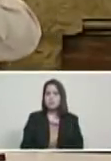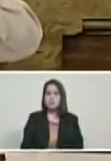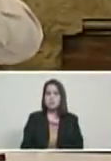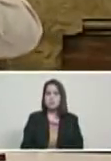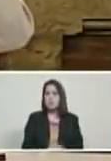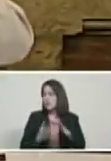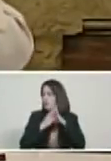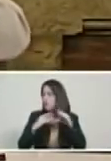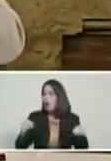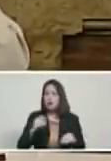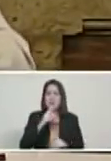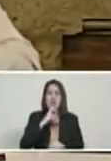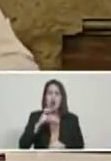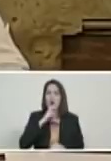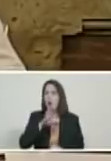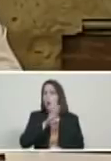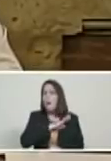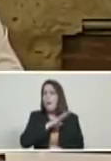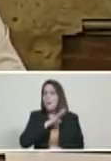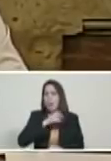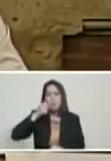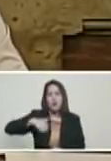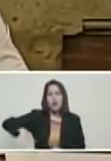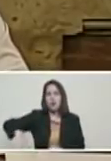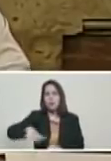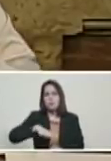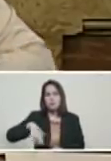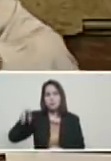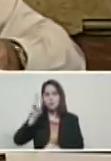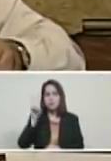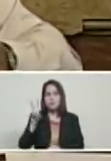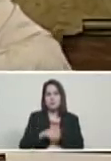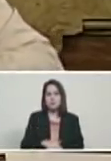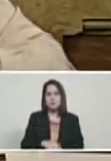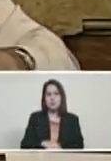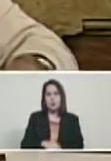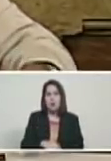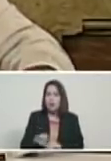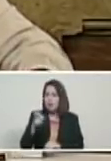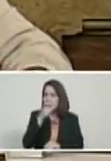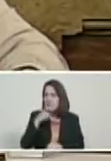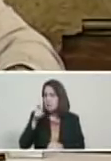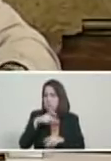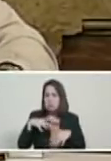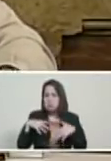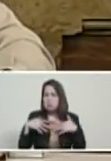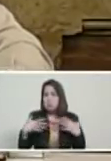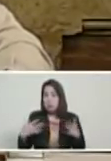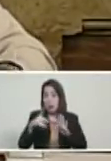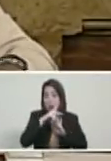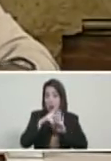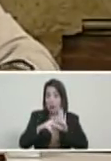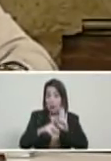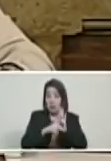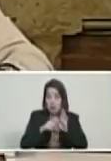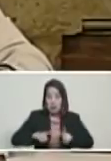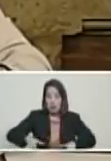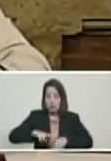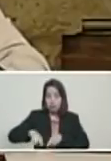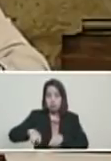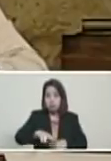Todo ese oro le pertenece al pueblo de Venezuela. Y nosotros buscamos, con el plan Arco Minero del